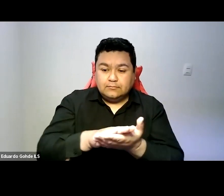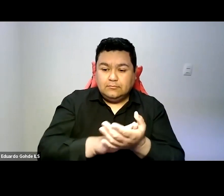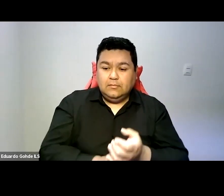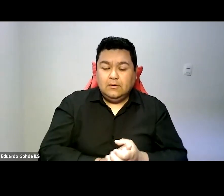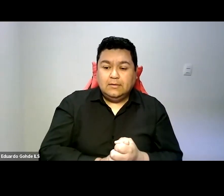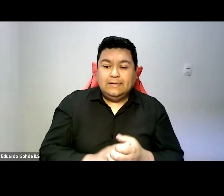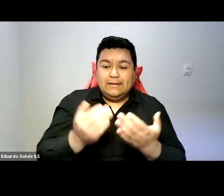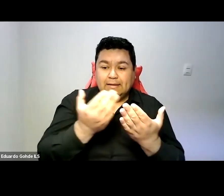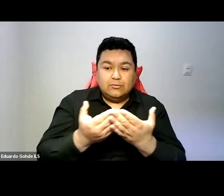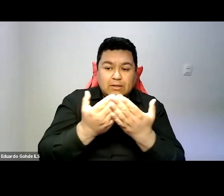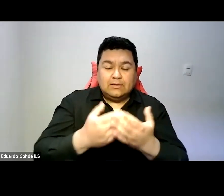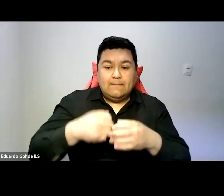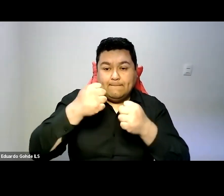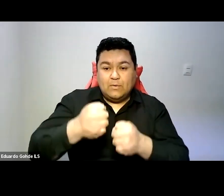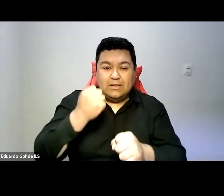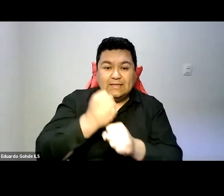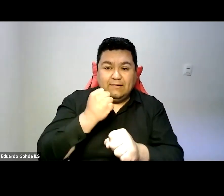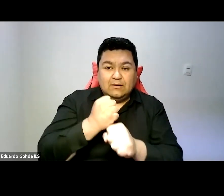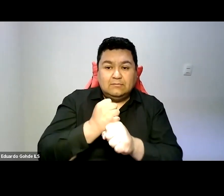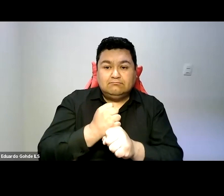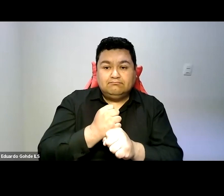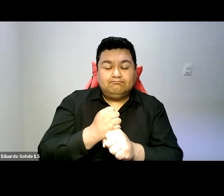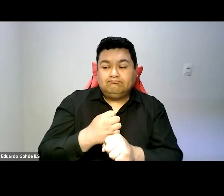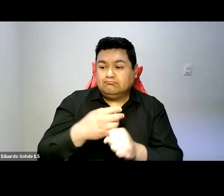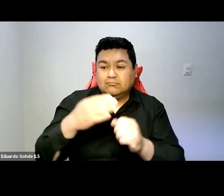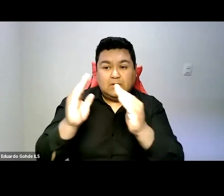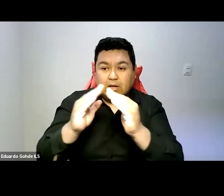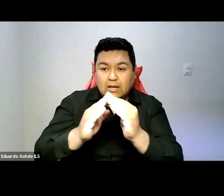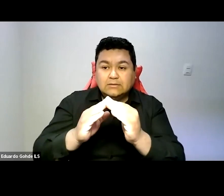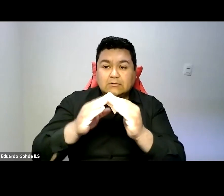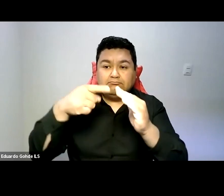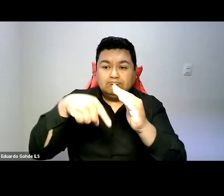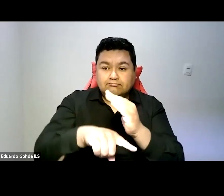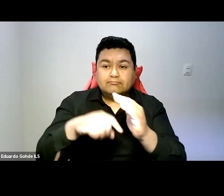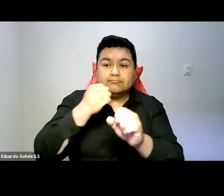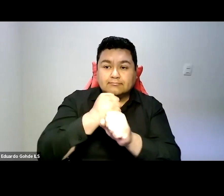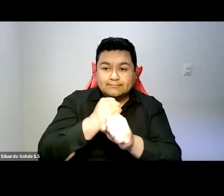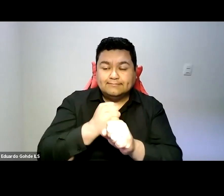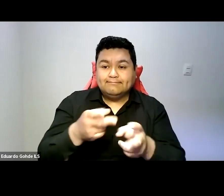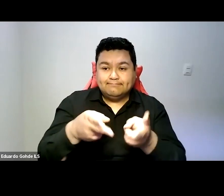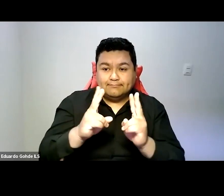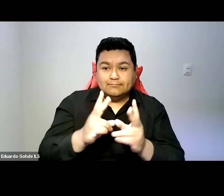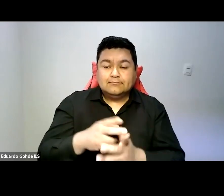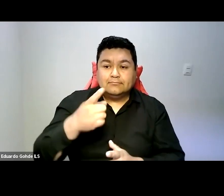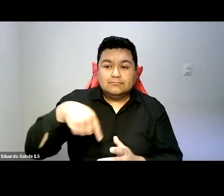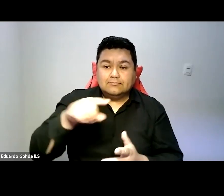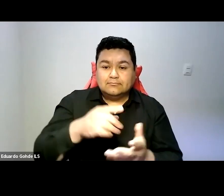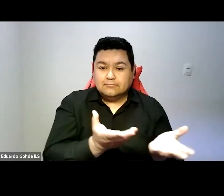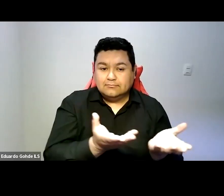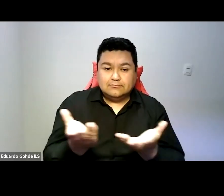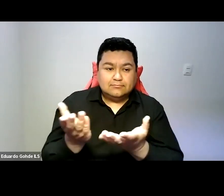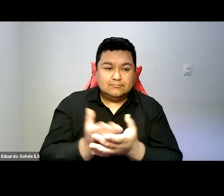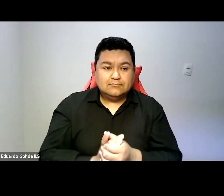que nuestros estudiantes pueden trabajar desde sus hogares. Así es que también hoy día la invitación es a explotar todas